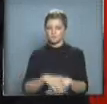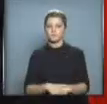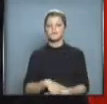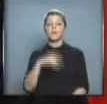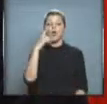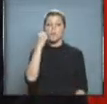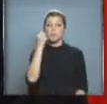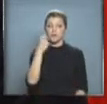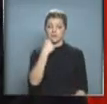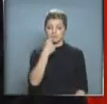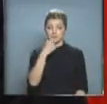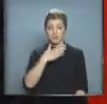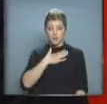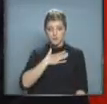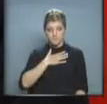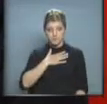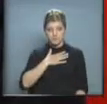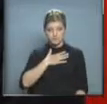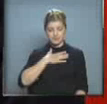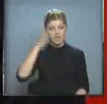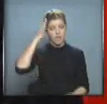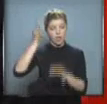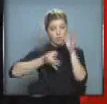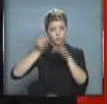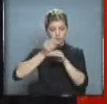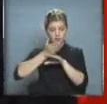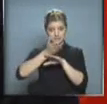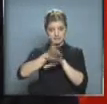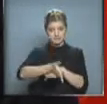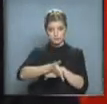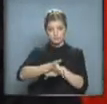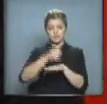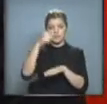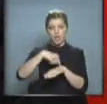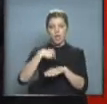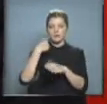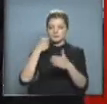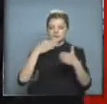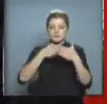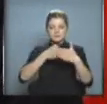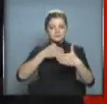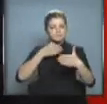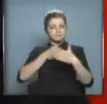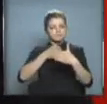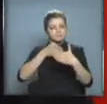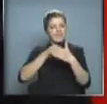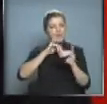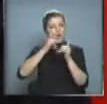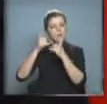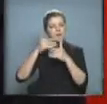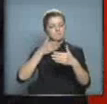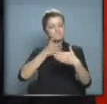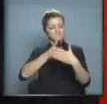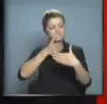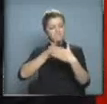particularmente el acceso a la justicia es algo que se viene trabando a la juventud.